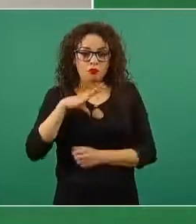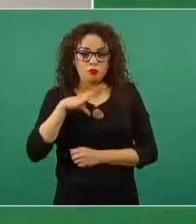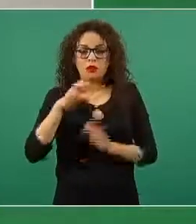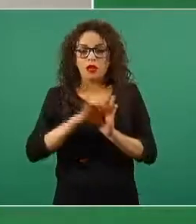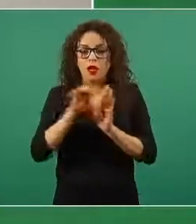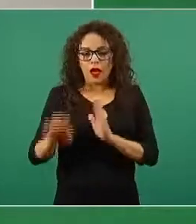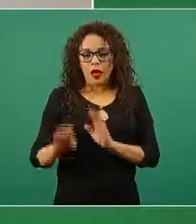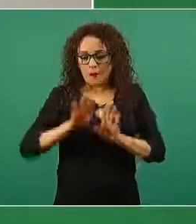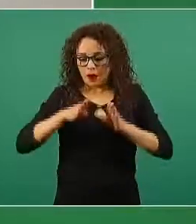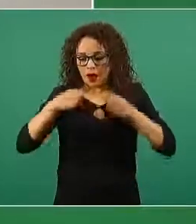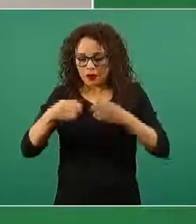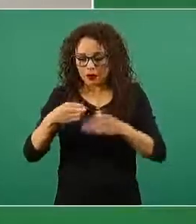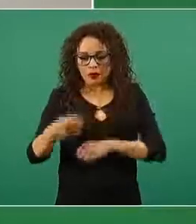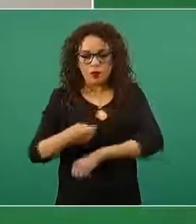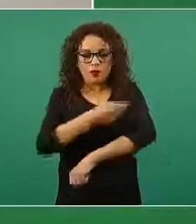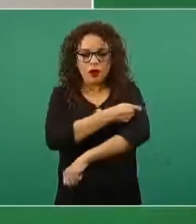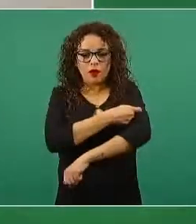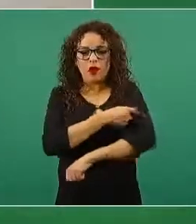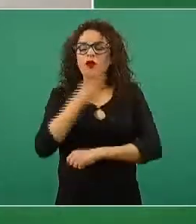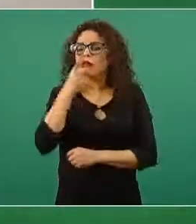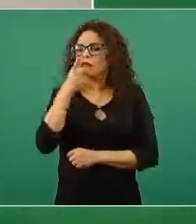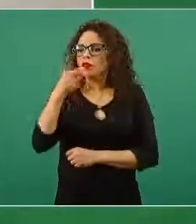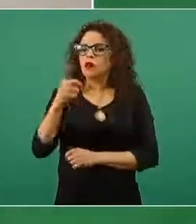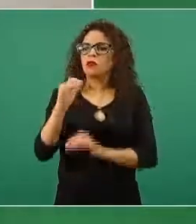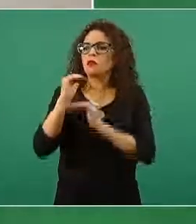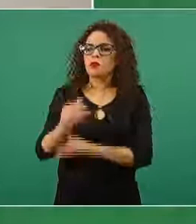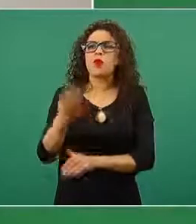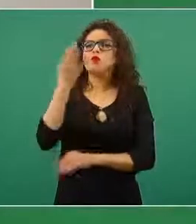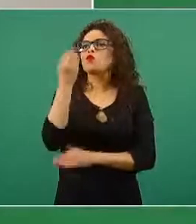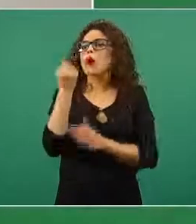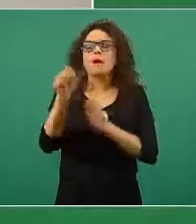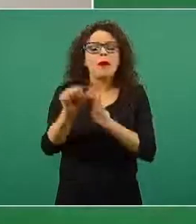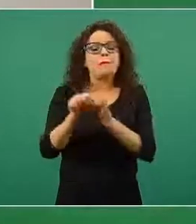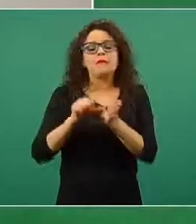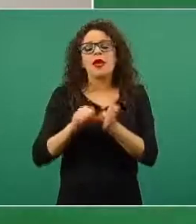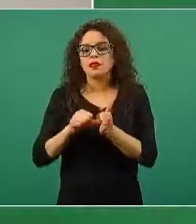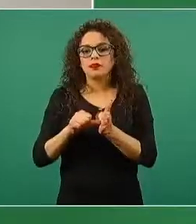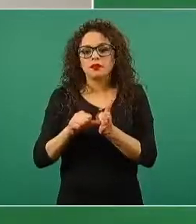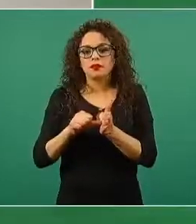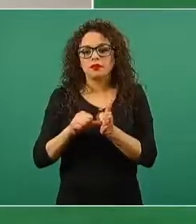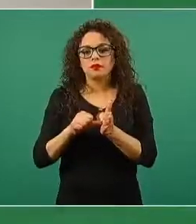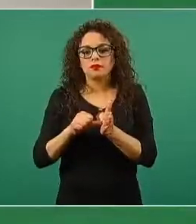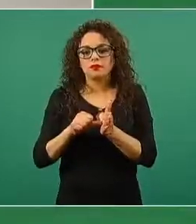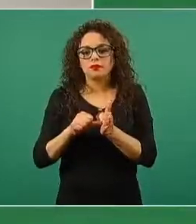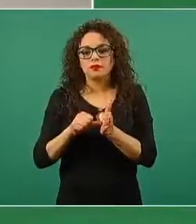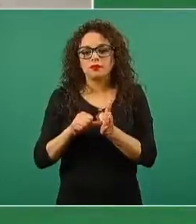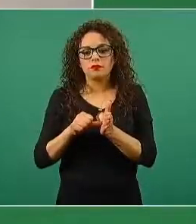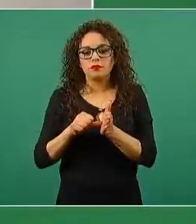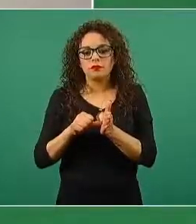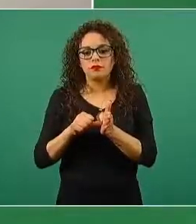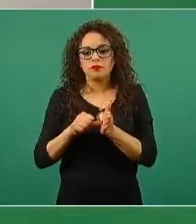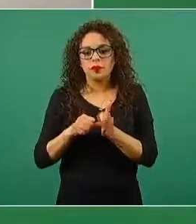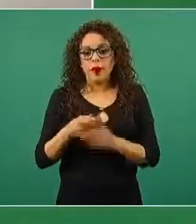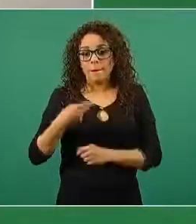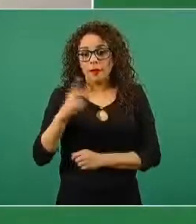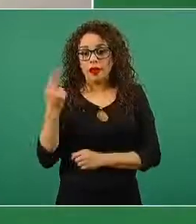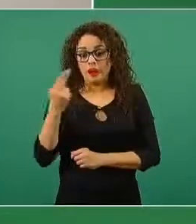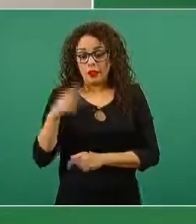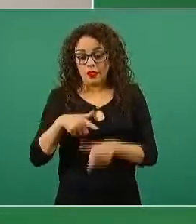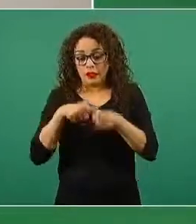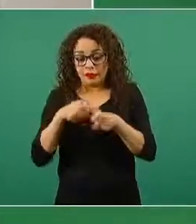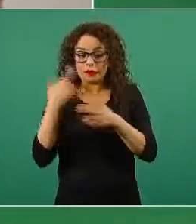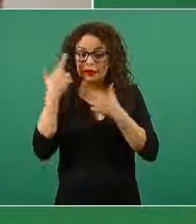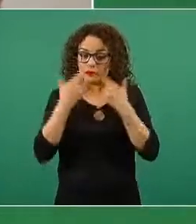vacunas específicamente ha dicho 9 meses. Bueno, es 9 meses, mínimo 9 meses. Sabemos que el seguimiento durante